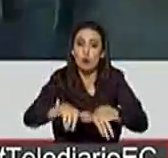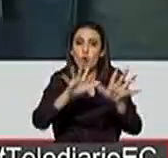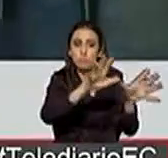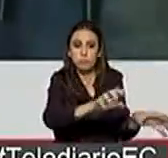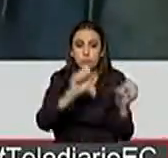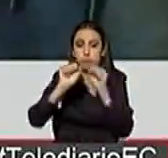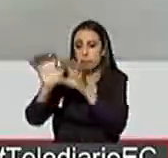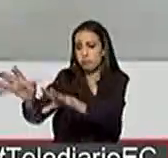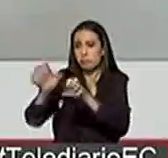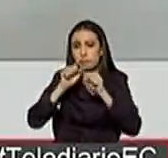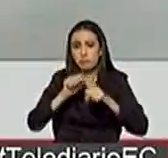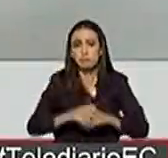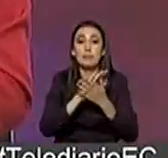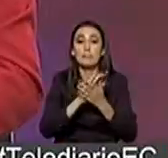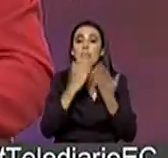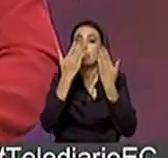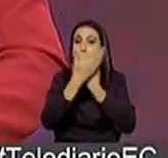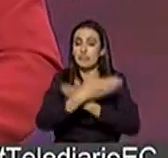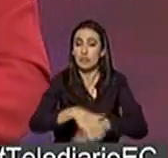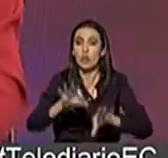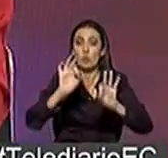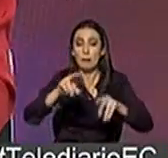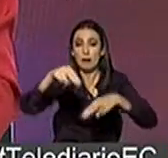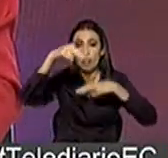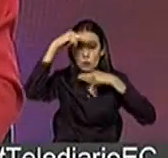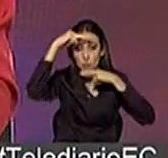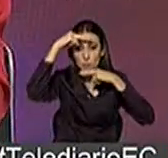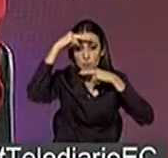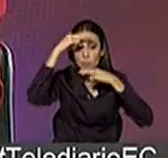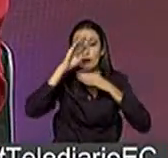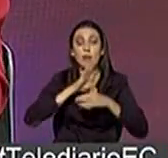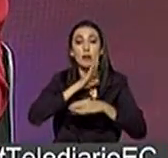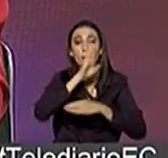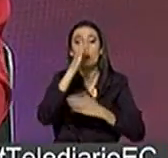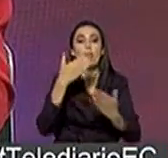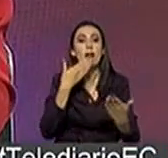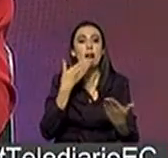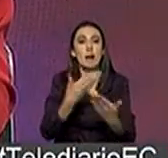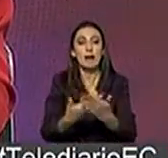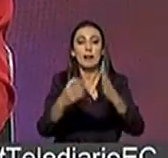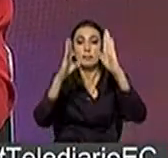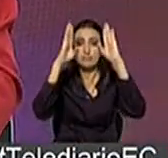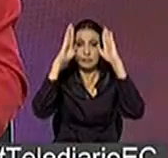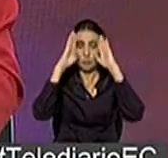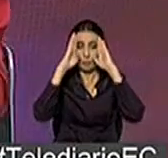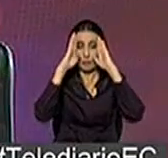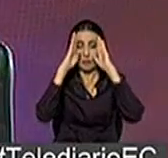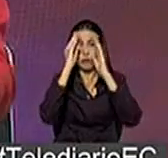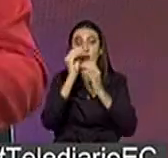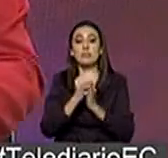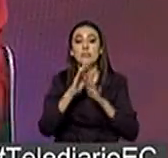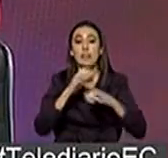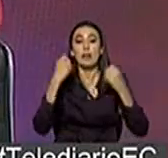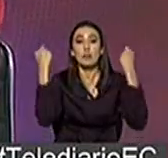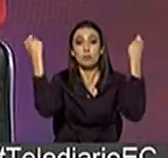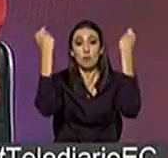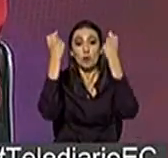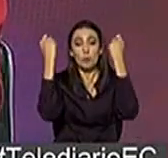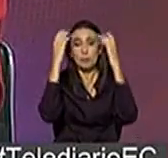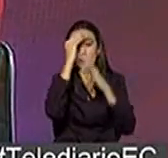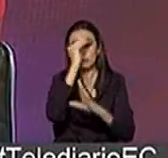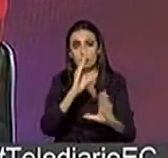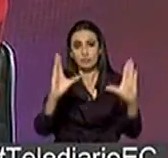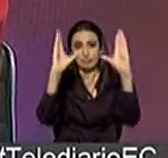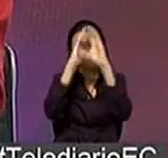rescate realizamos telediario de estelar como siempre gracias por habernos acompañado y que disfruten de una agradable